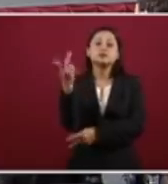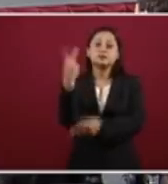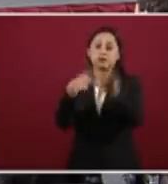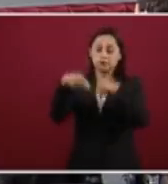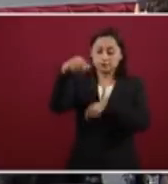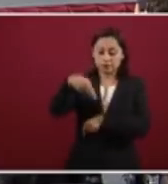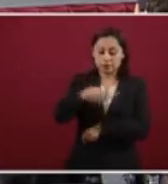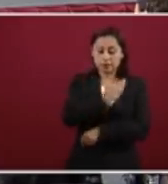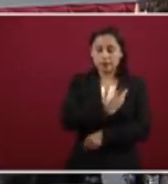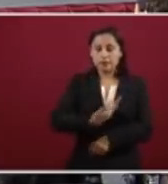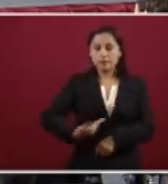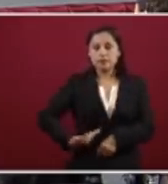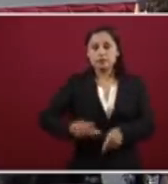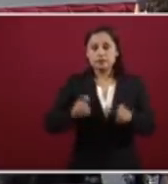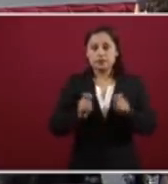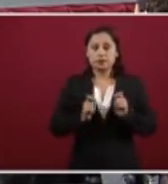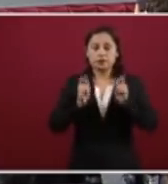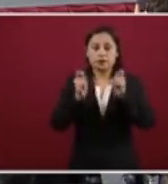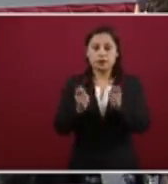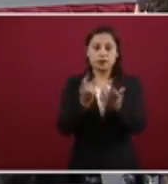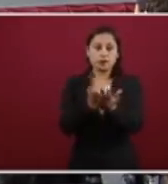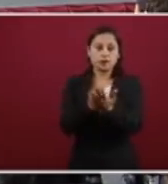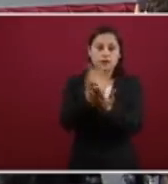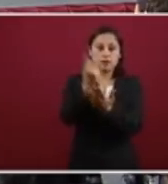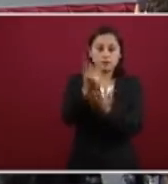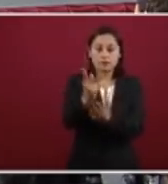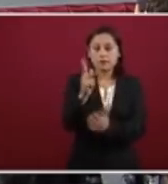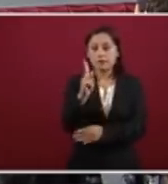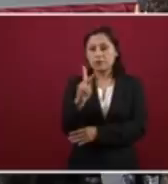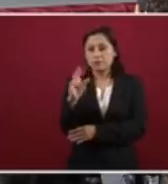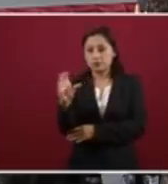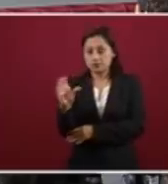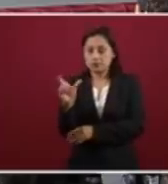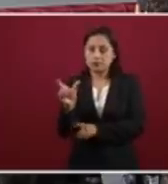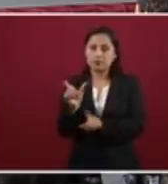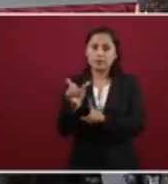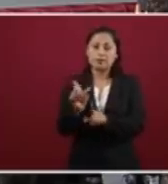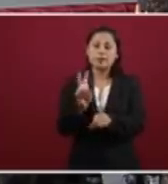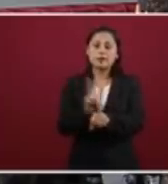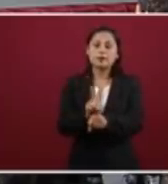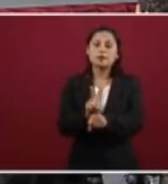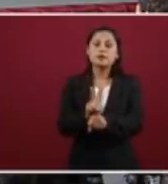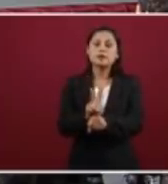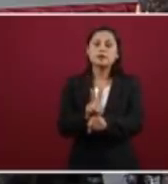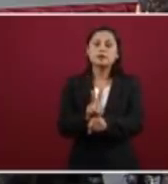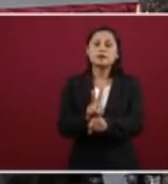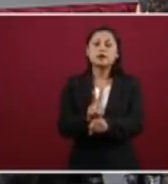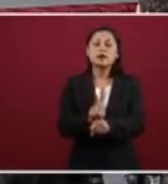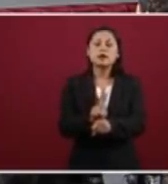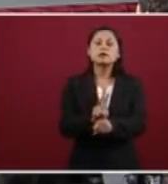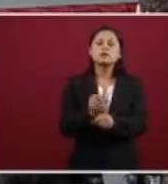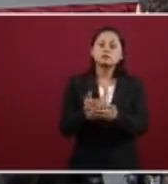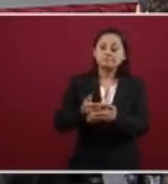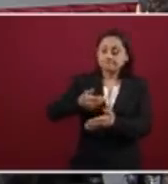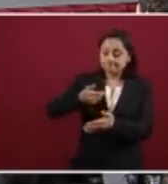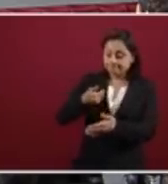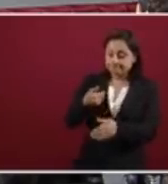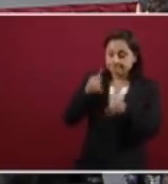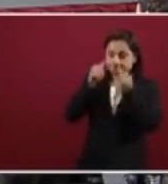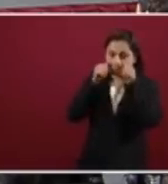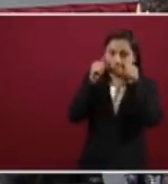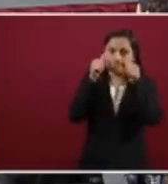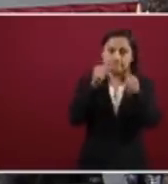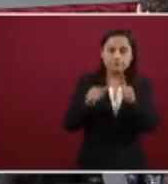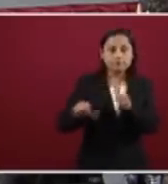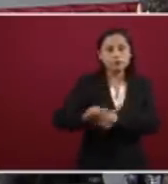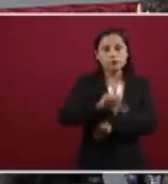de Protección Civil en las dos categorías, la categoría de la prevención y la categoría